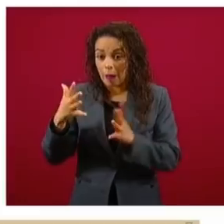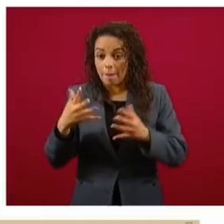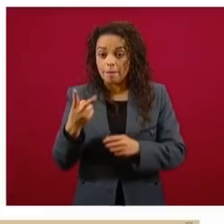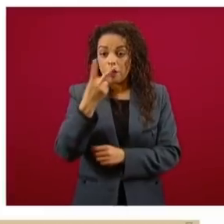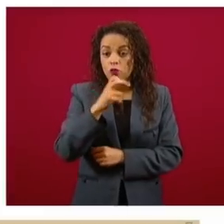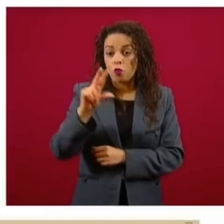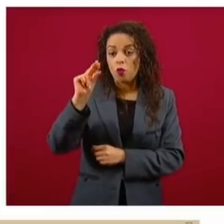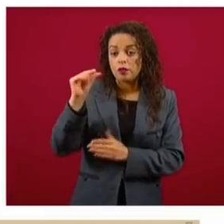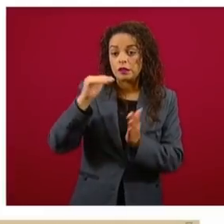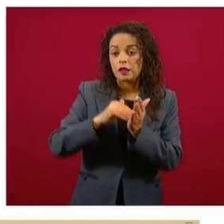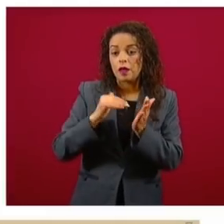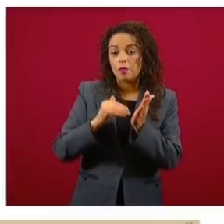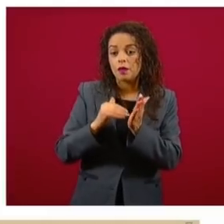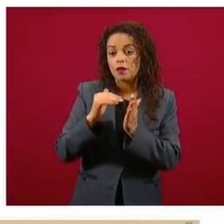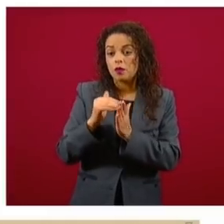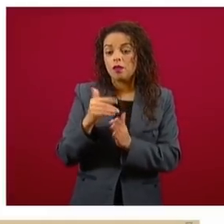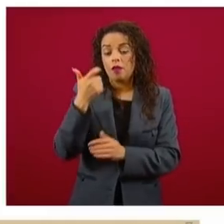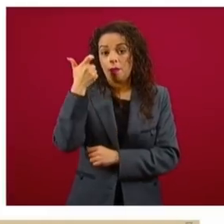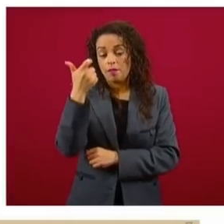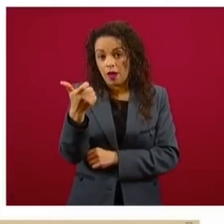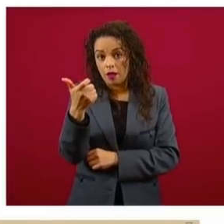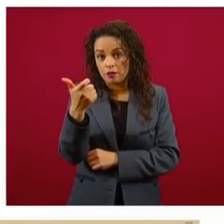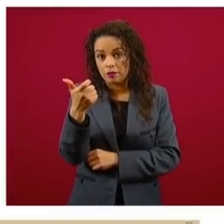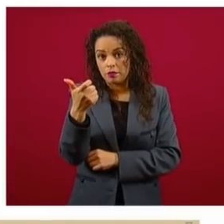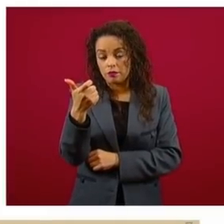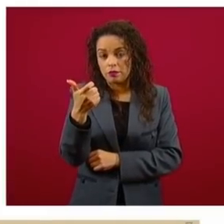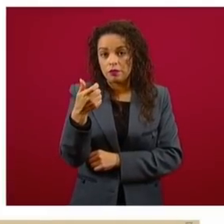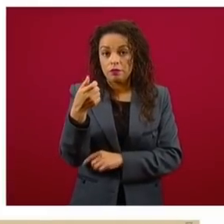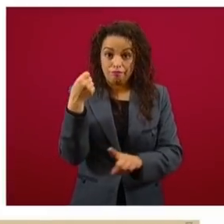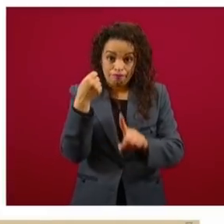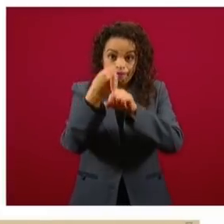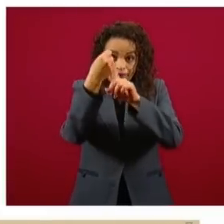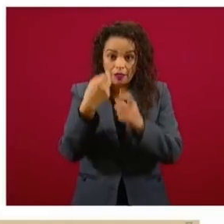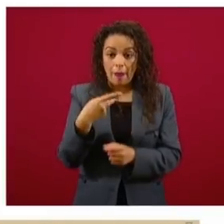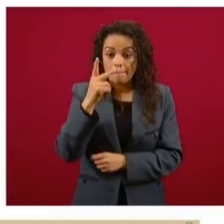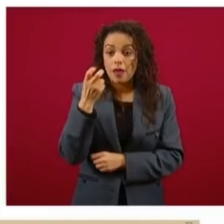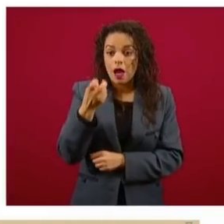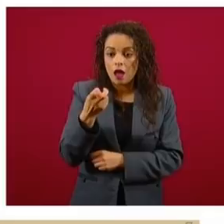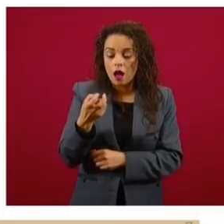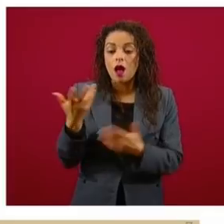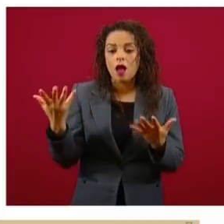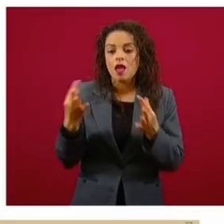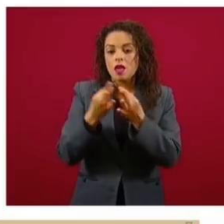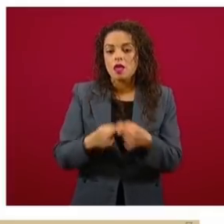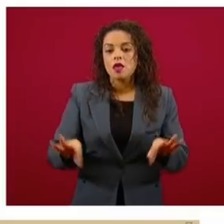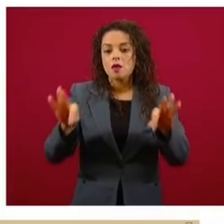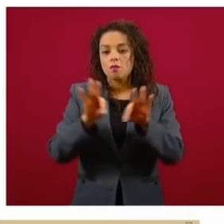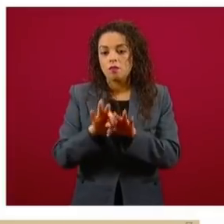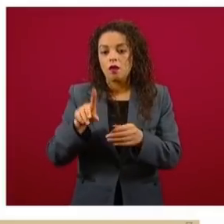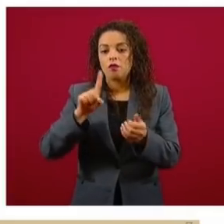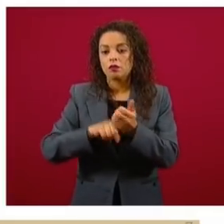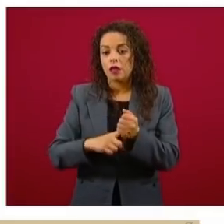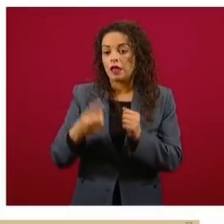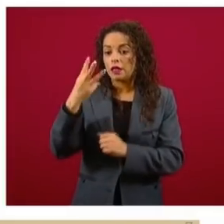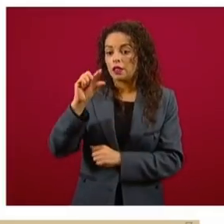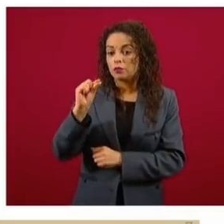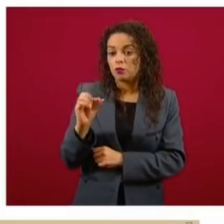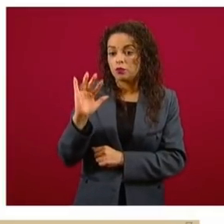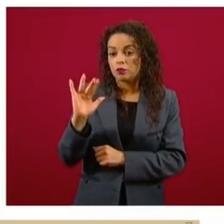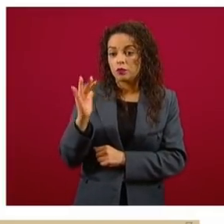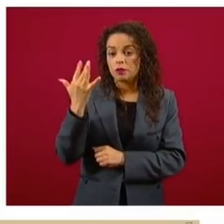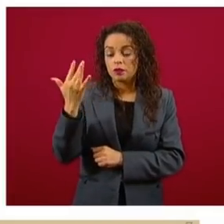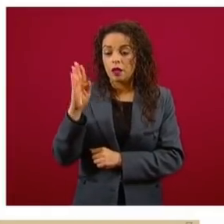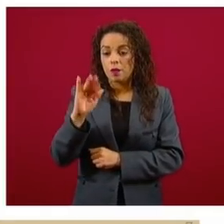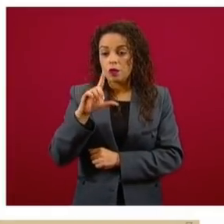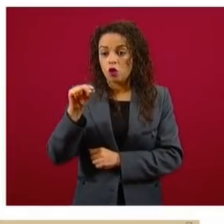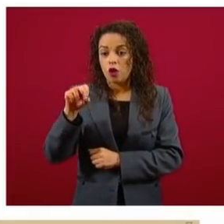280,000 millones de pesos, pero sobre esa base va a tener un rebote importante que nos va a llevar alrededor de 3.55